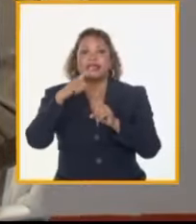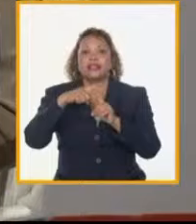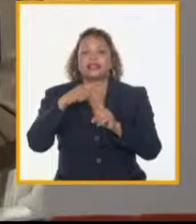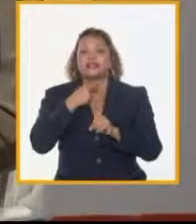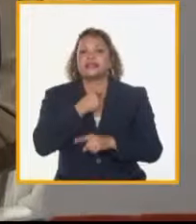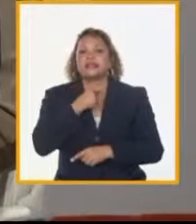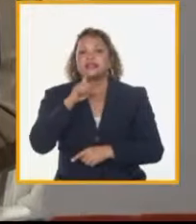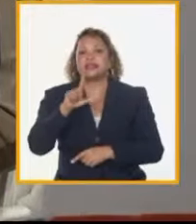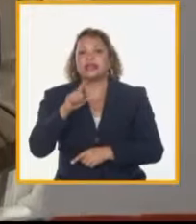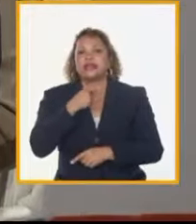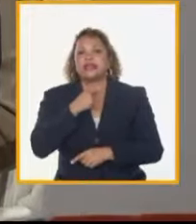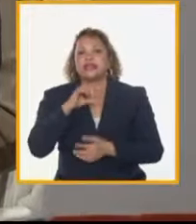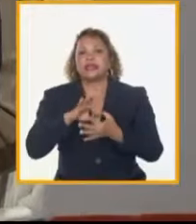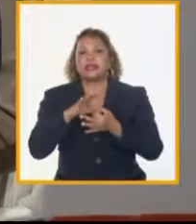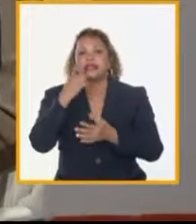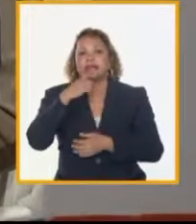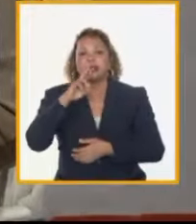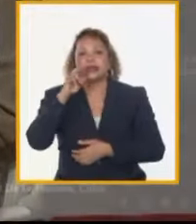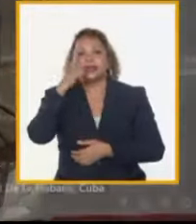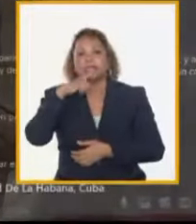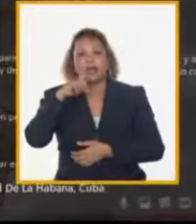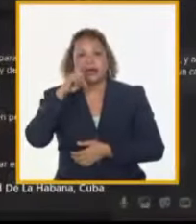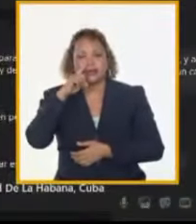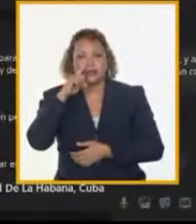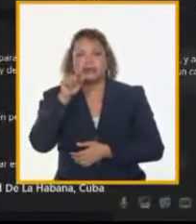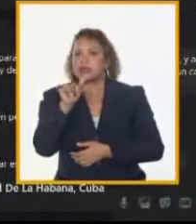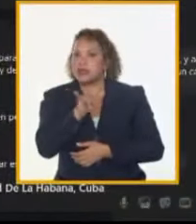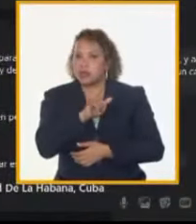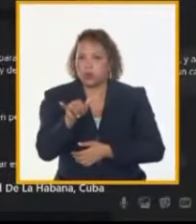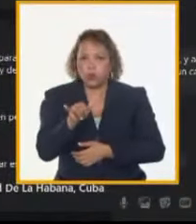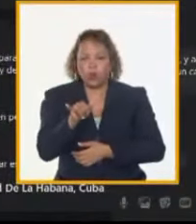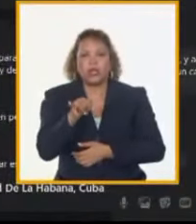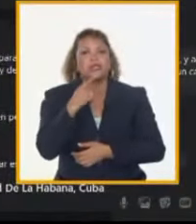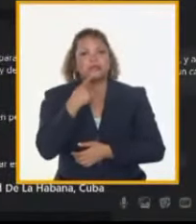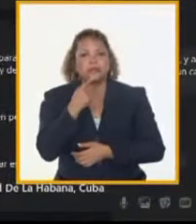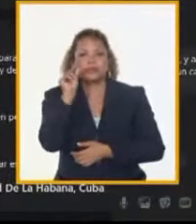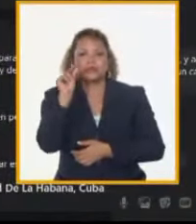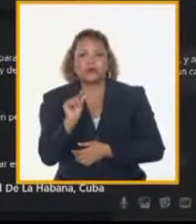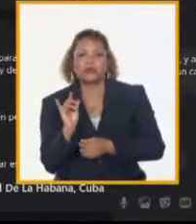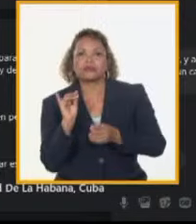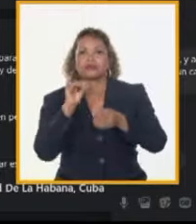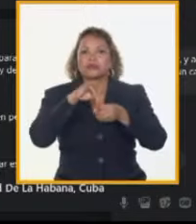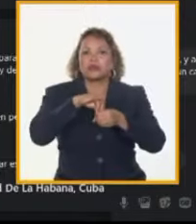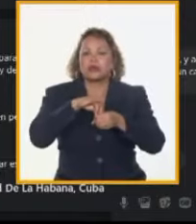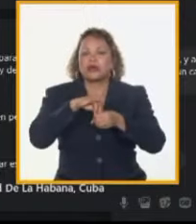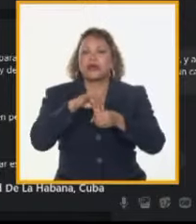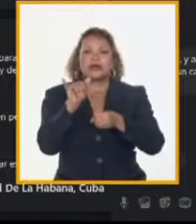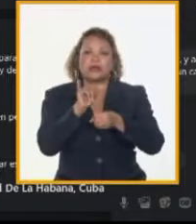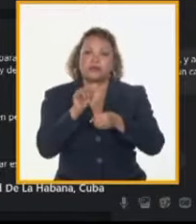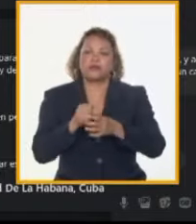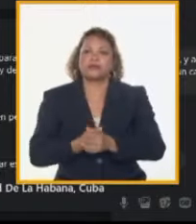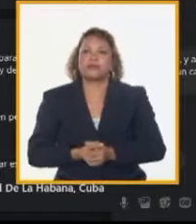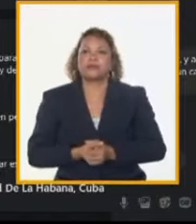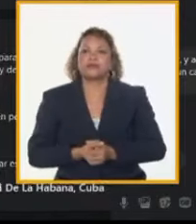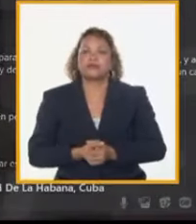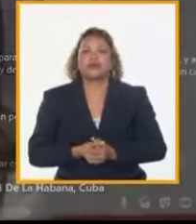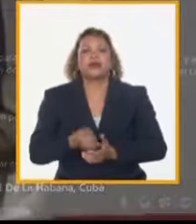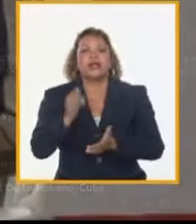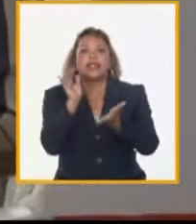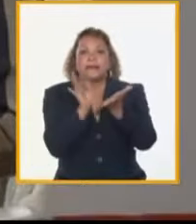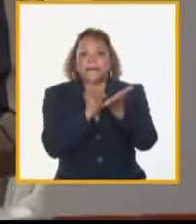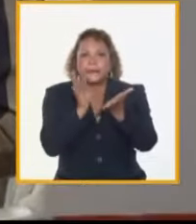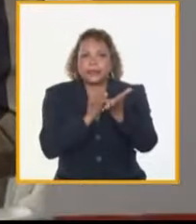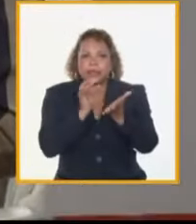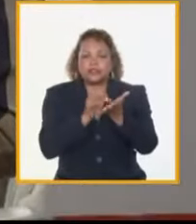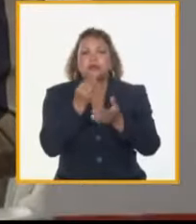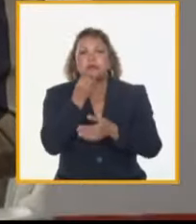con casi 60,000 suscriptores, casi 60,000 suscriptores, y bueno, el canal también de Telegram de la